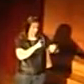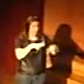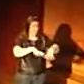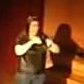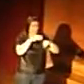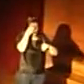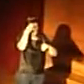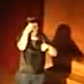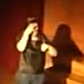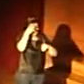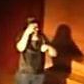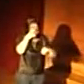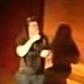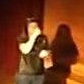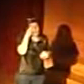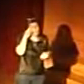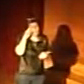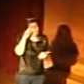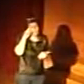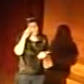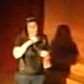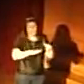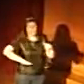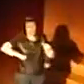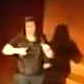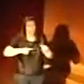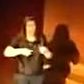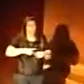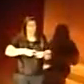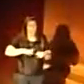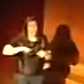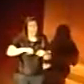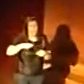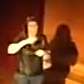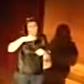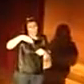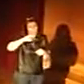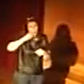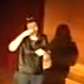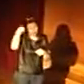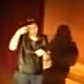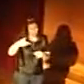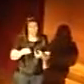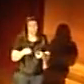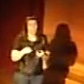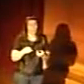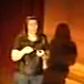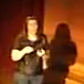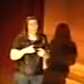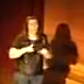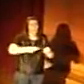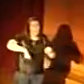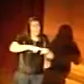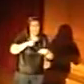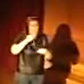y Los bajos de lo que luego sería el campo del Moro no la Plaza de la paja costanilla de San Andrés es decir son todos pero es